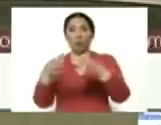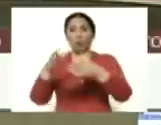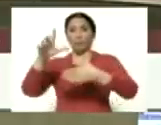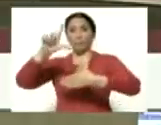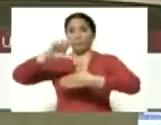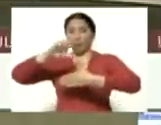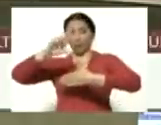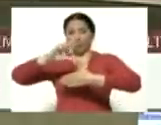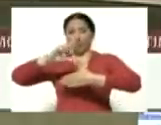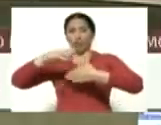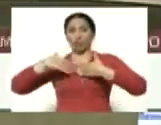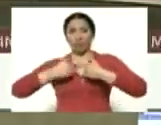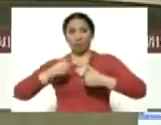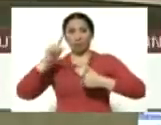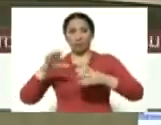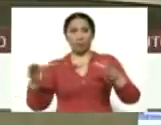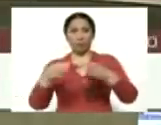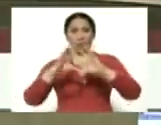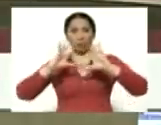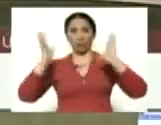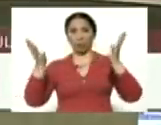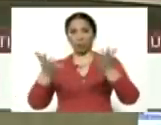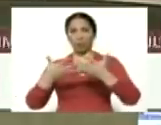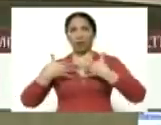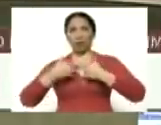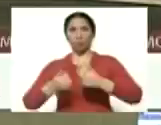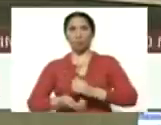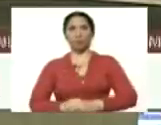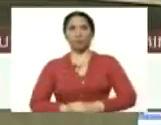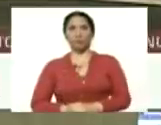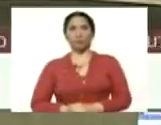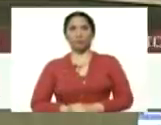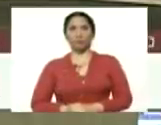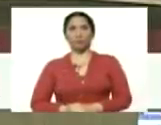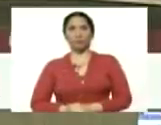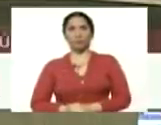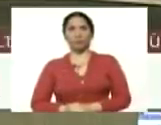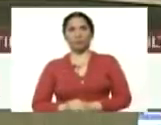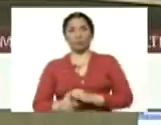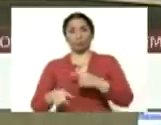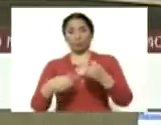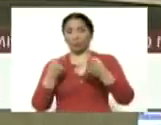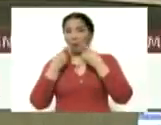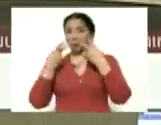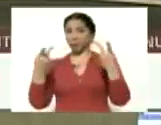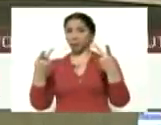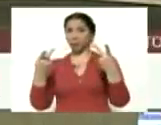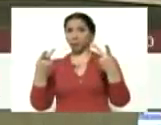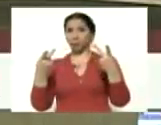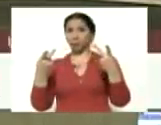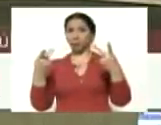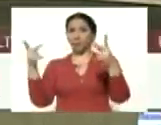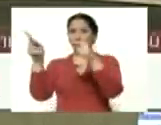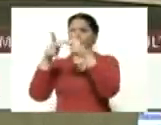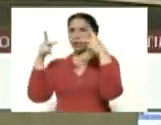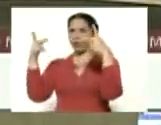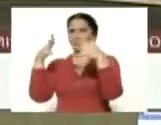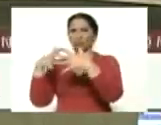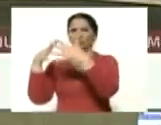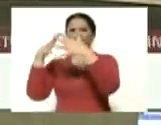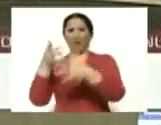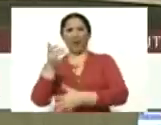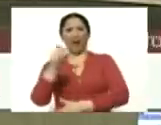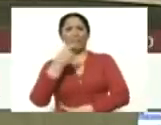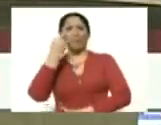Salud y la Organización Mundial de la Salud. Luego hay otros comentarios en esta nota de la Associated Press. Algunos políticos, por